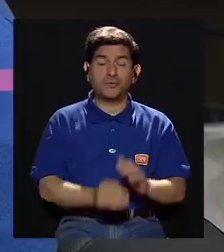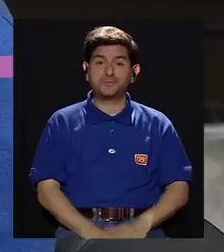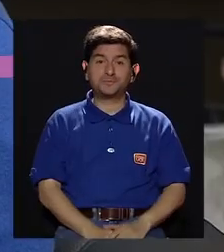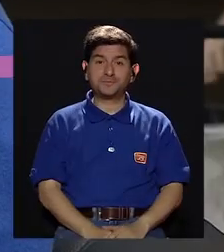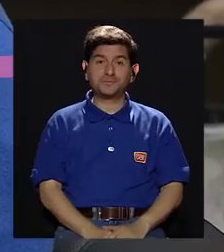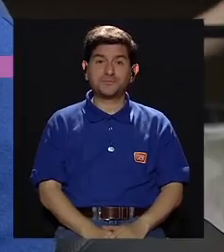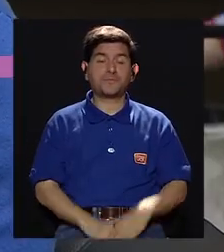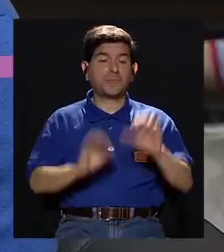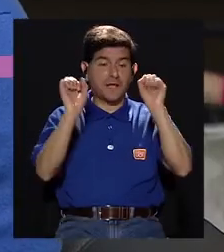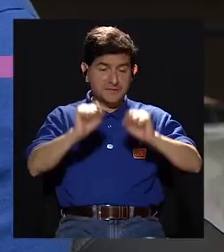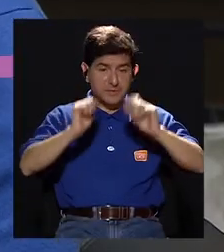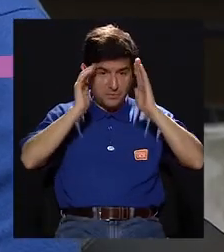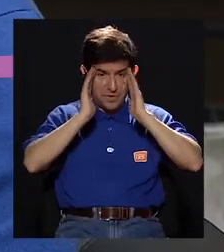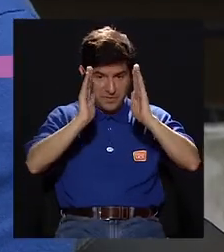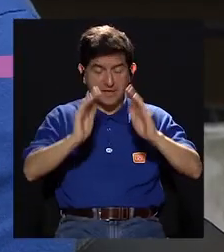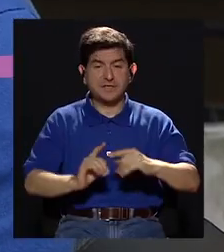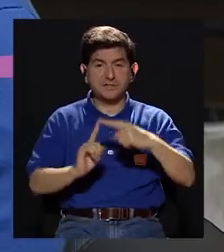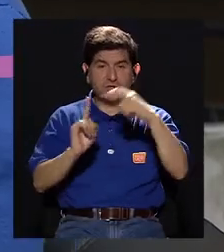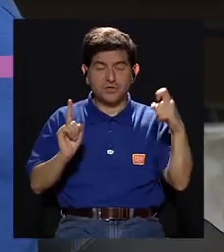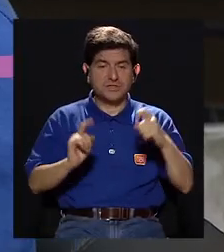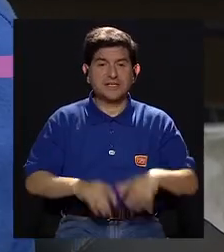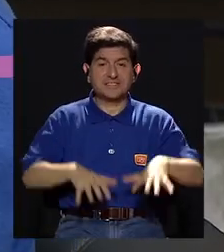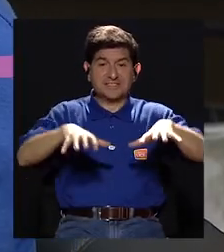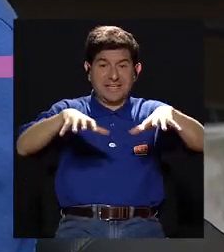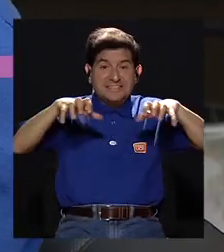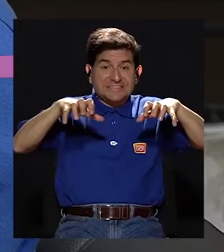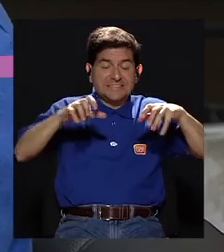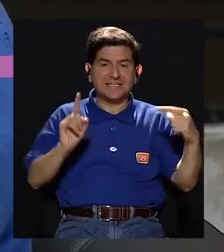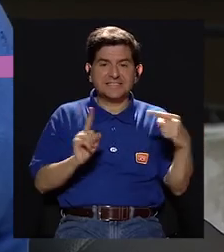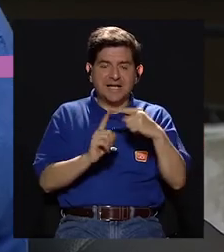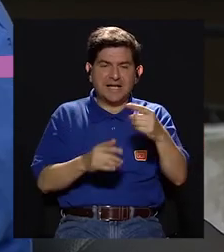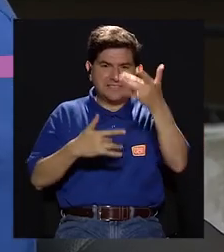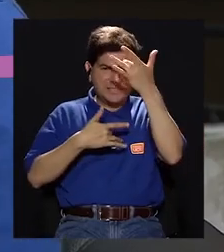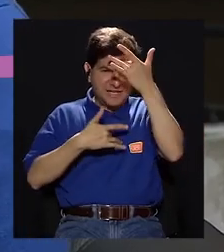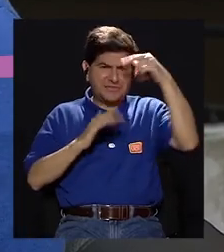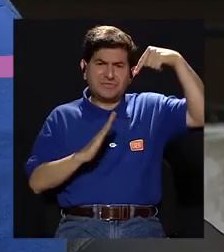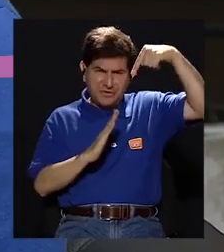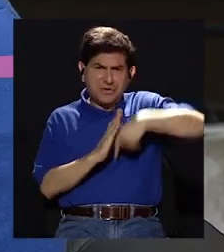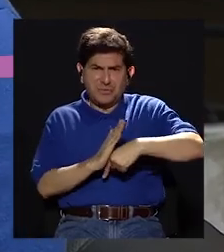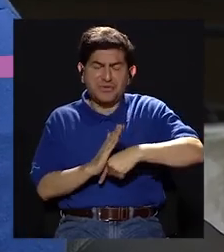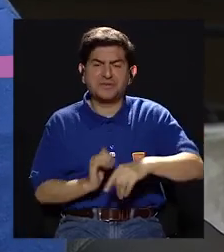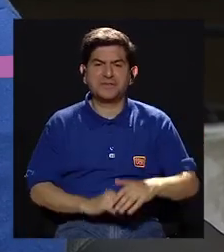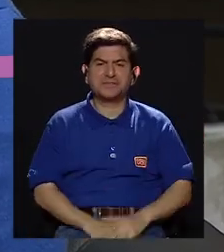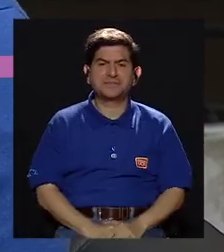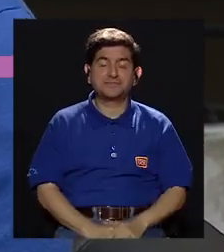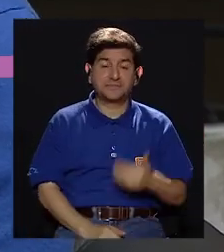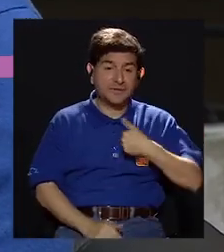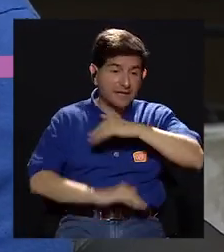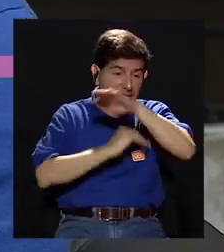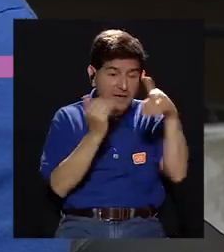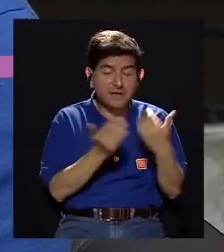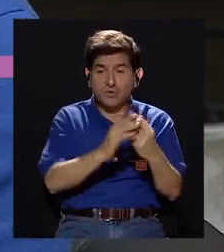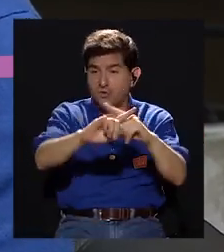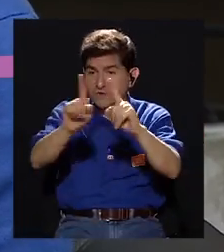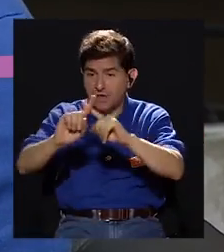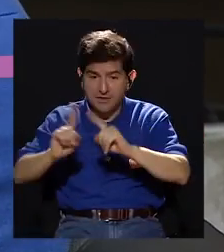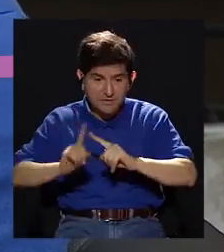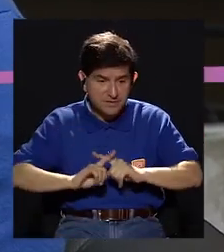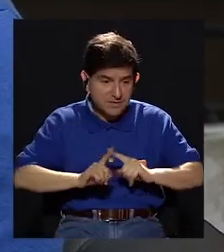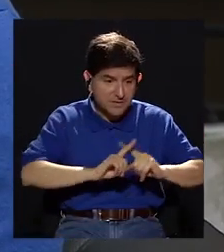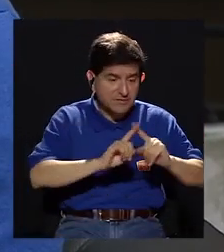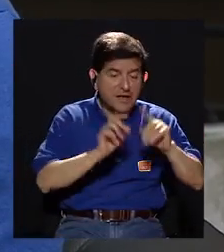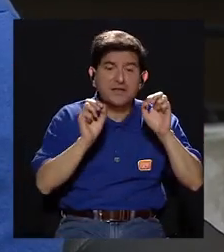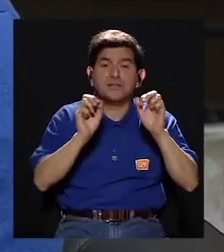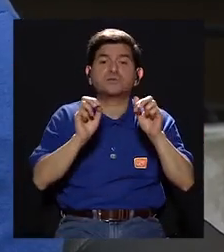en todo, digamos. O sea, se puede tratar desde el estrés hasta enfermedades graves, ¿verdad? Entonces, tiene todo un